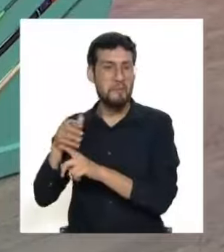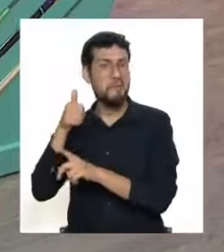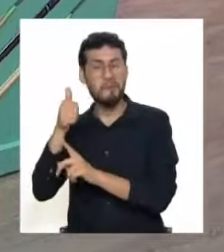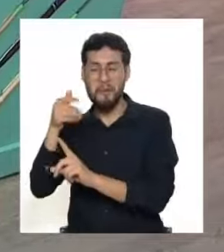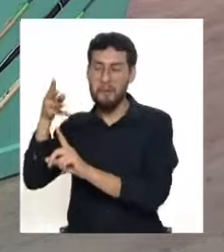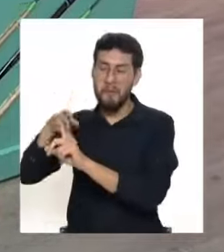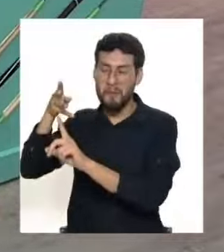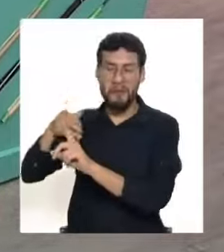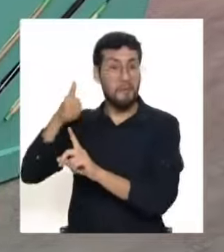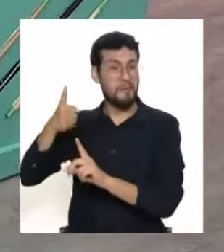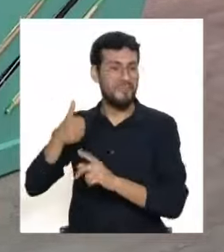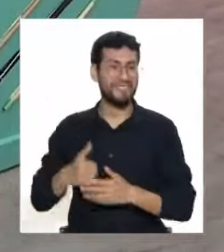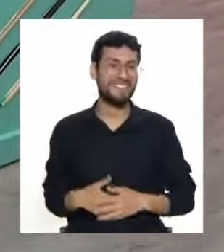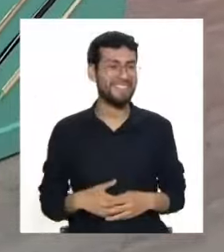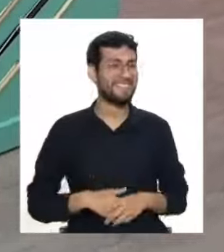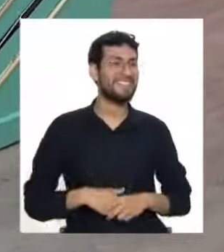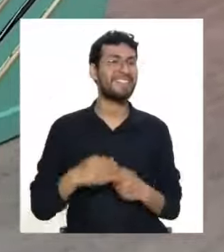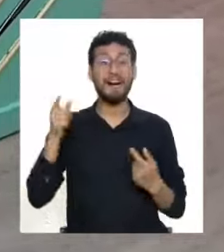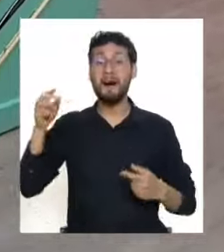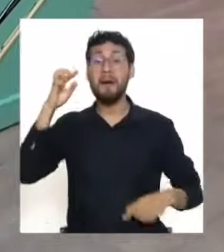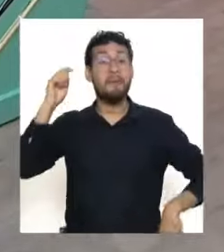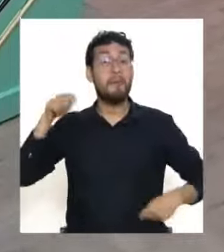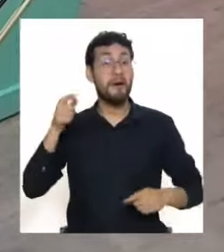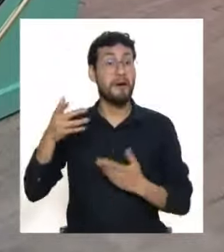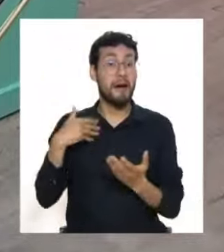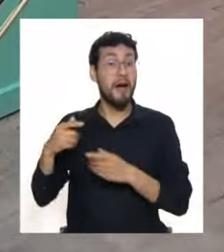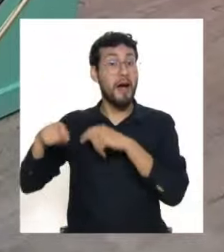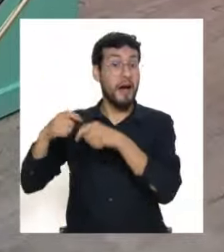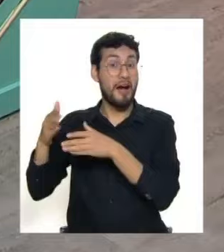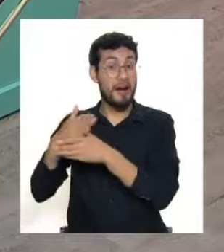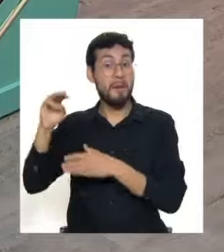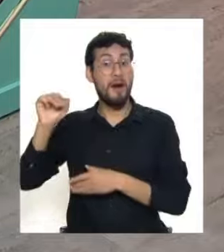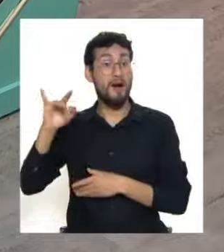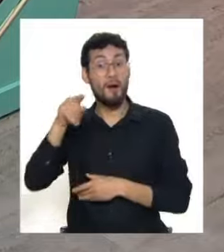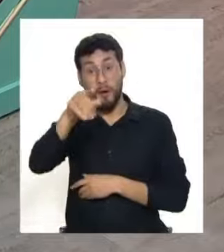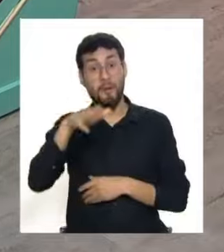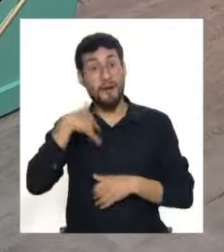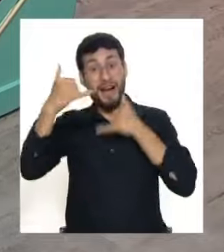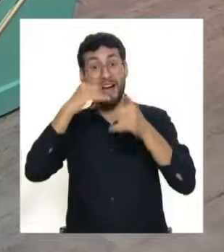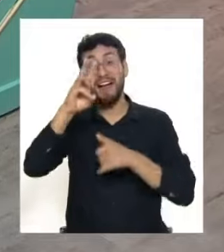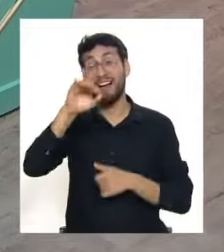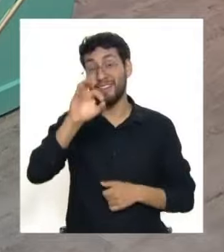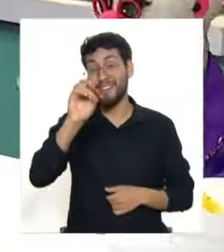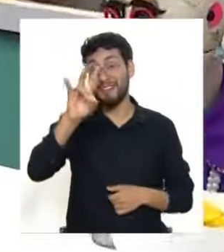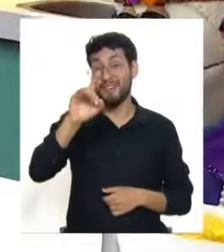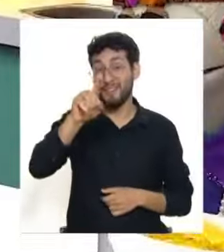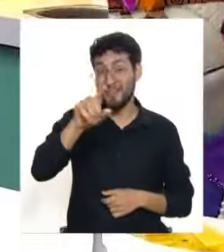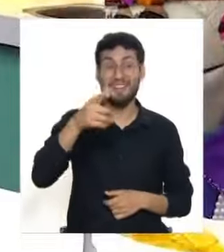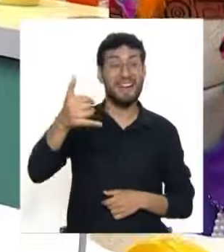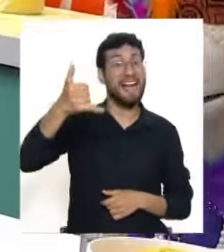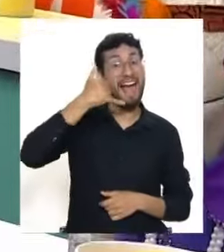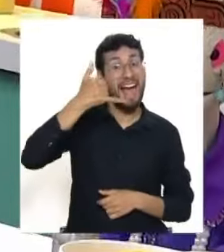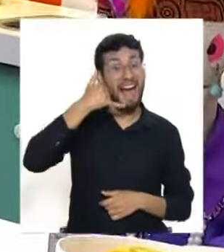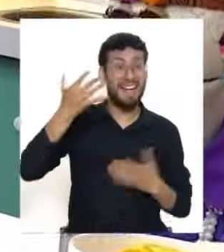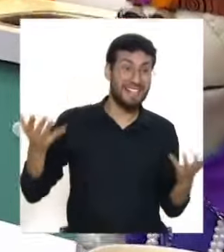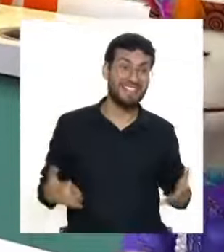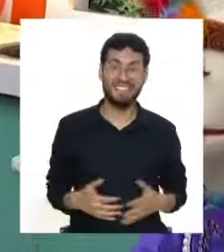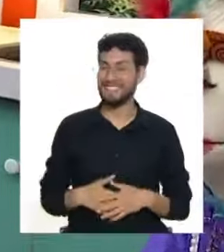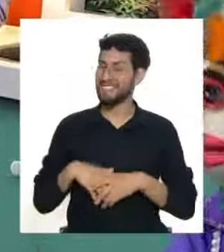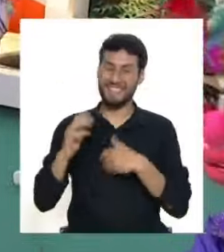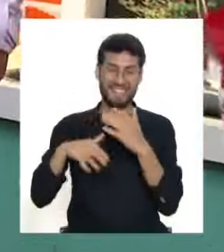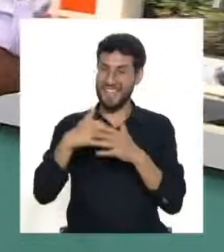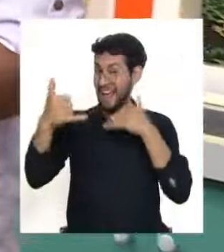ver. La gente no va a llamar. Mientras Piso está compartiendo la cocina con Mauro, ustedes nos pueden llamar al 619-0781. Claro. Ya,